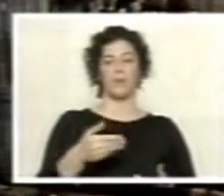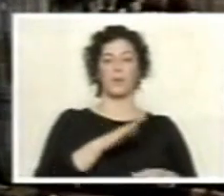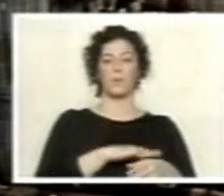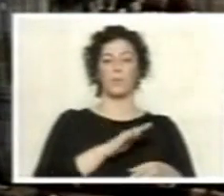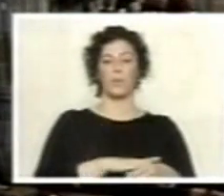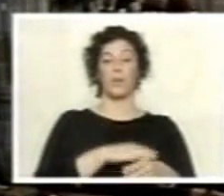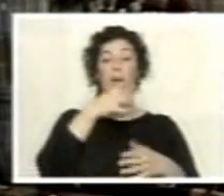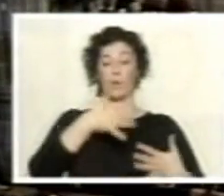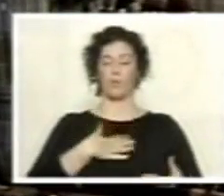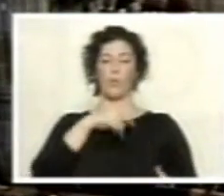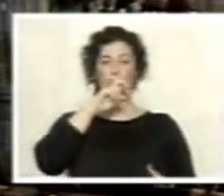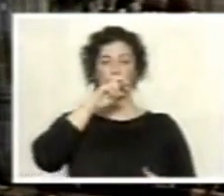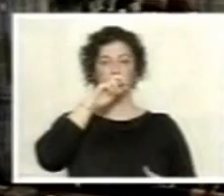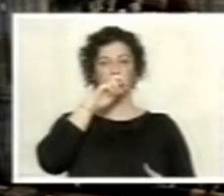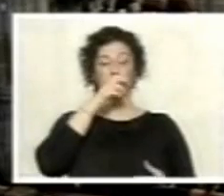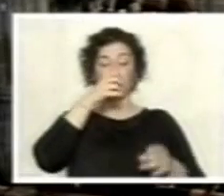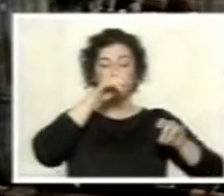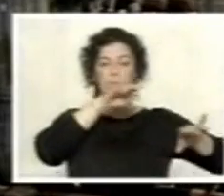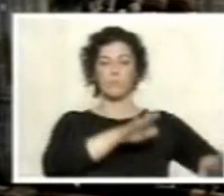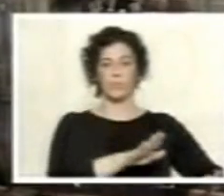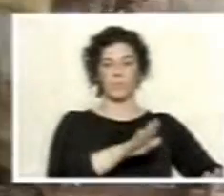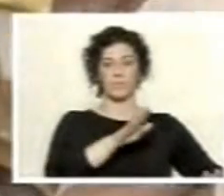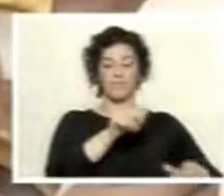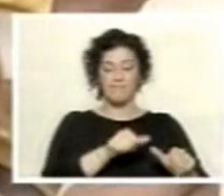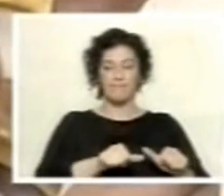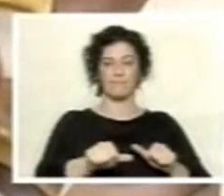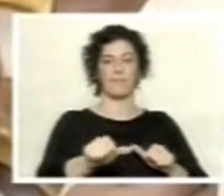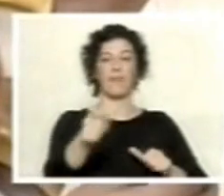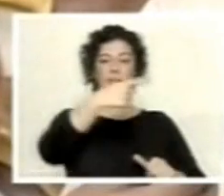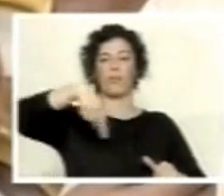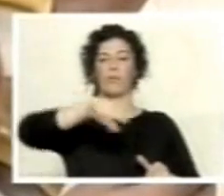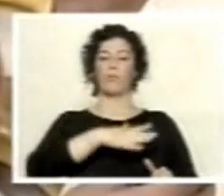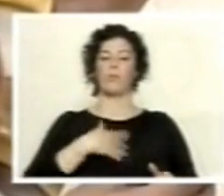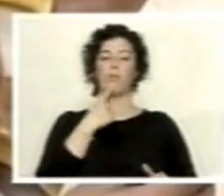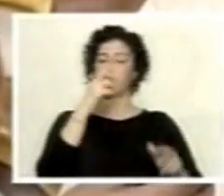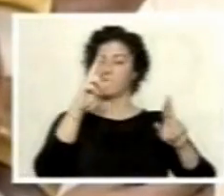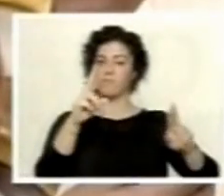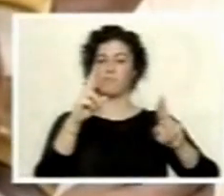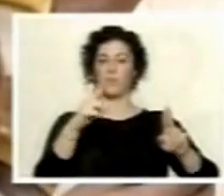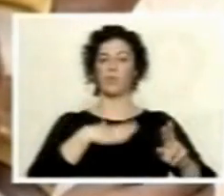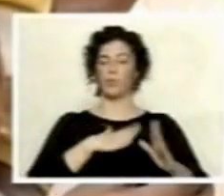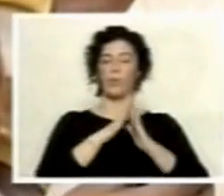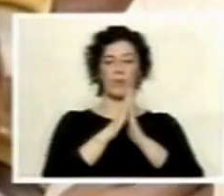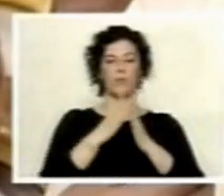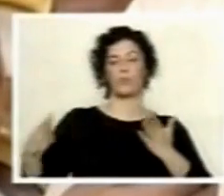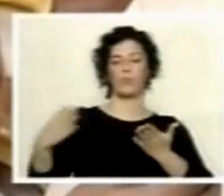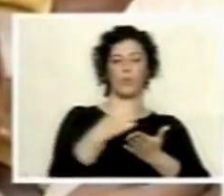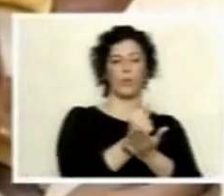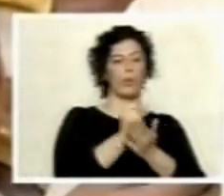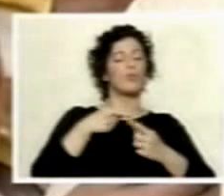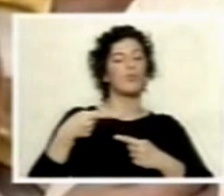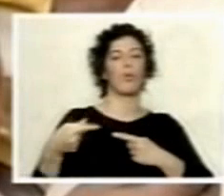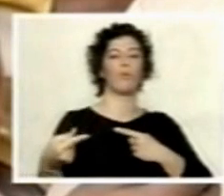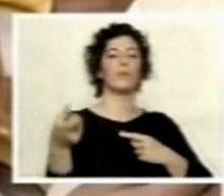obispo, que les desea a todos lo mejor, que seguirá rezando por todos día a día para que el Señor